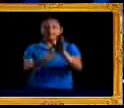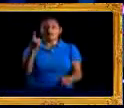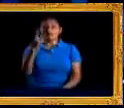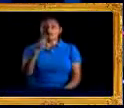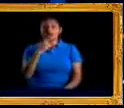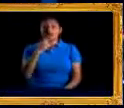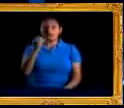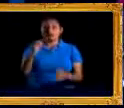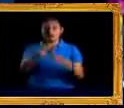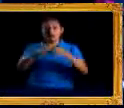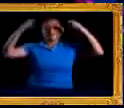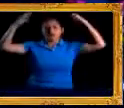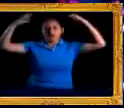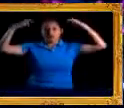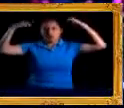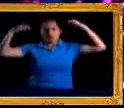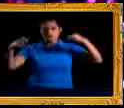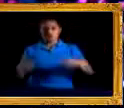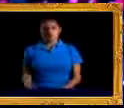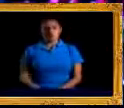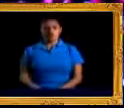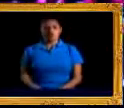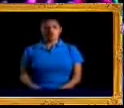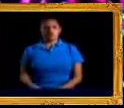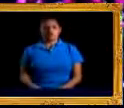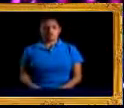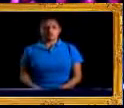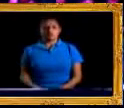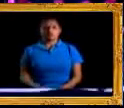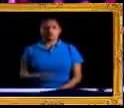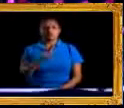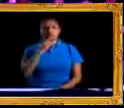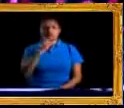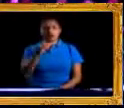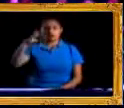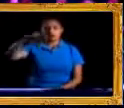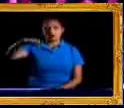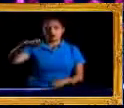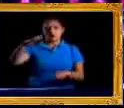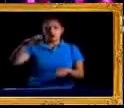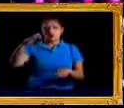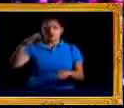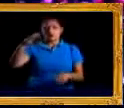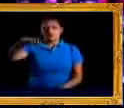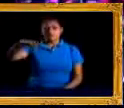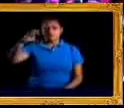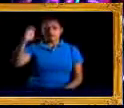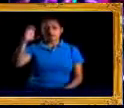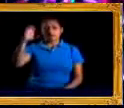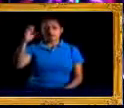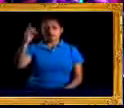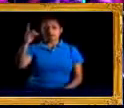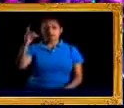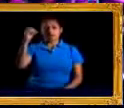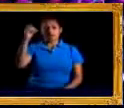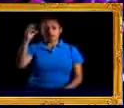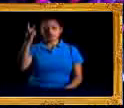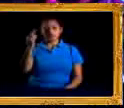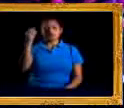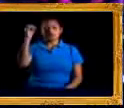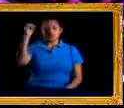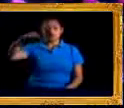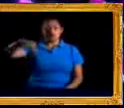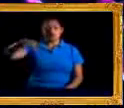México, es del Distrito Federal, el hermano Pedro Martínez, a quien le damos la bienvenida, hermano Pedro.